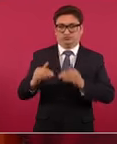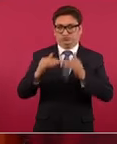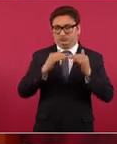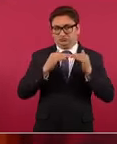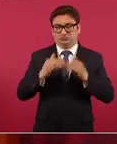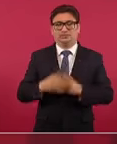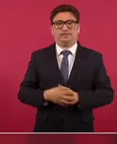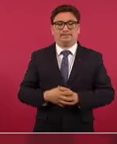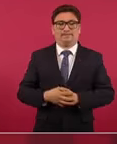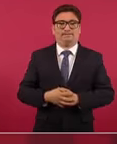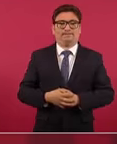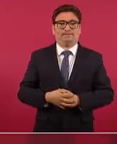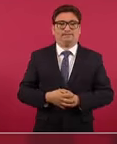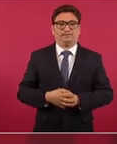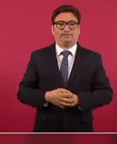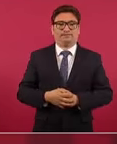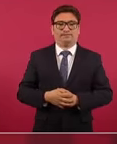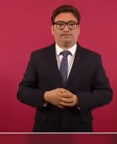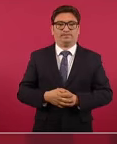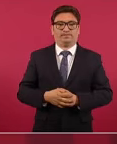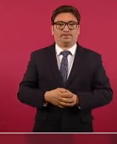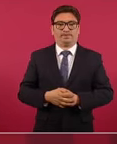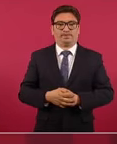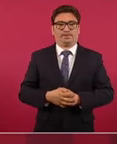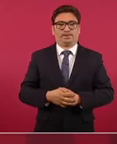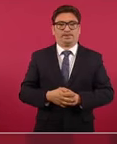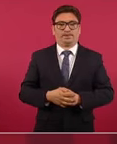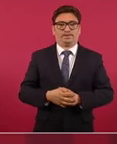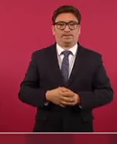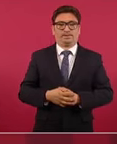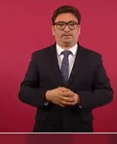y habían posturas